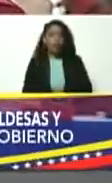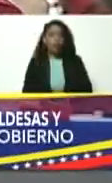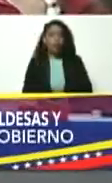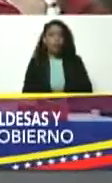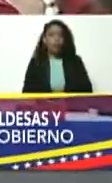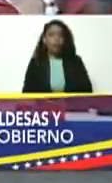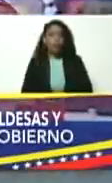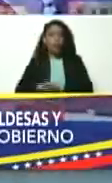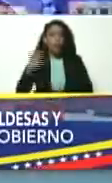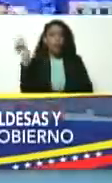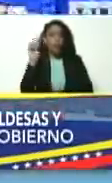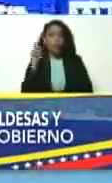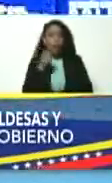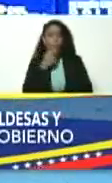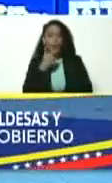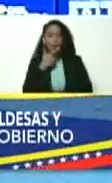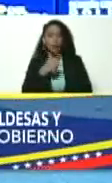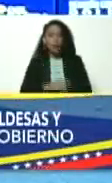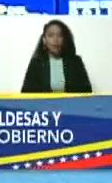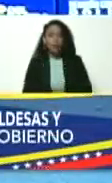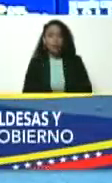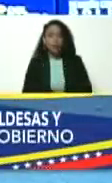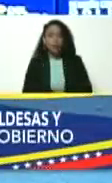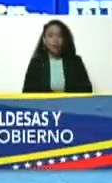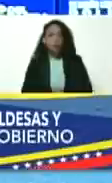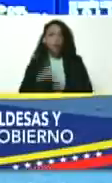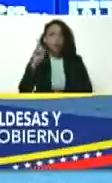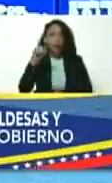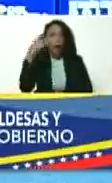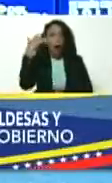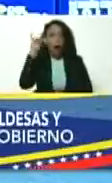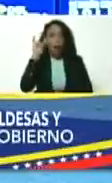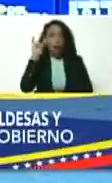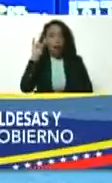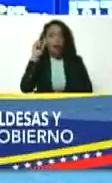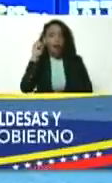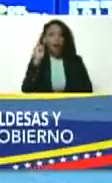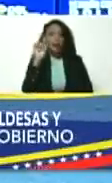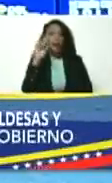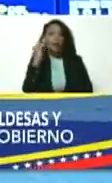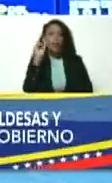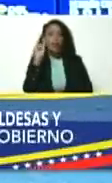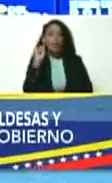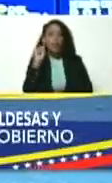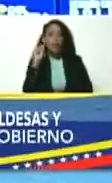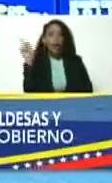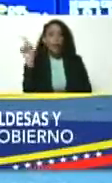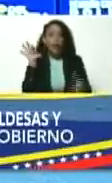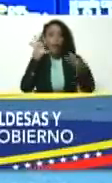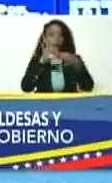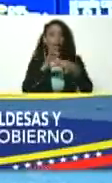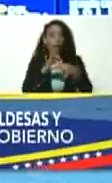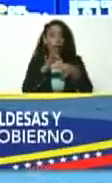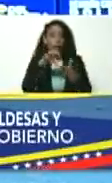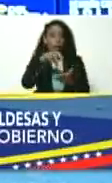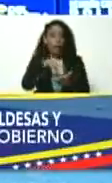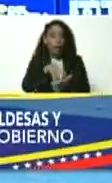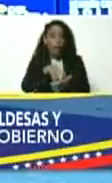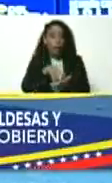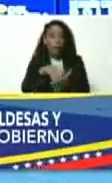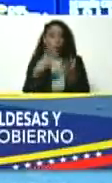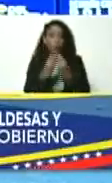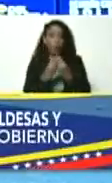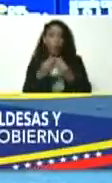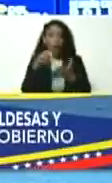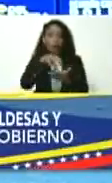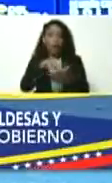venezuela de ella se encuentra también iris varela enlace estatal con el estado